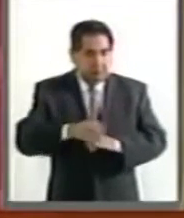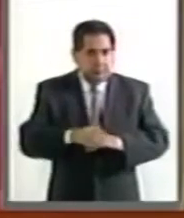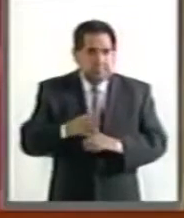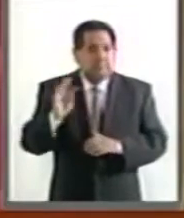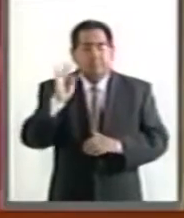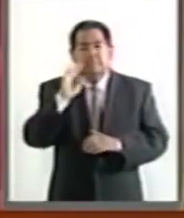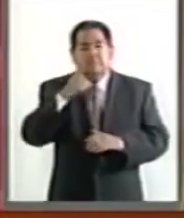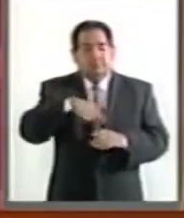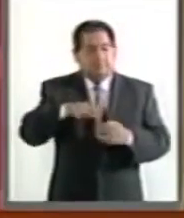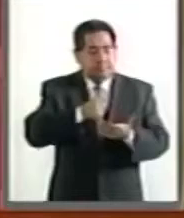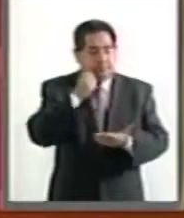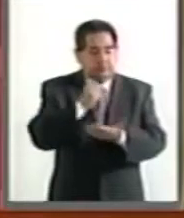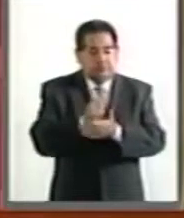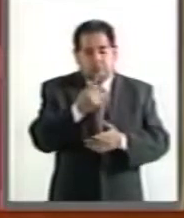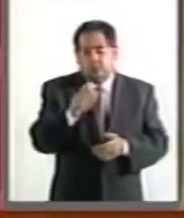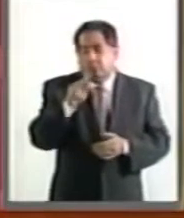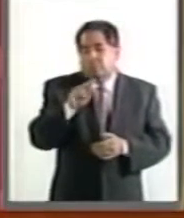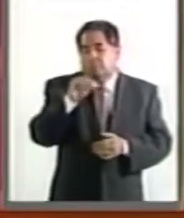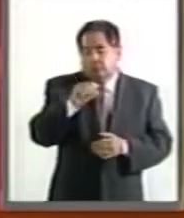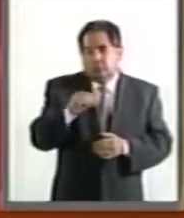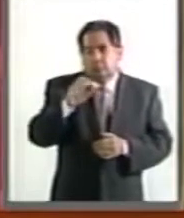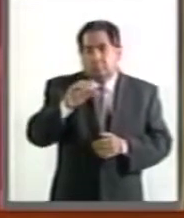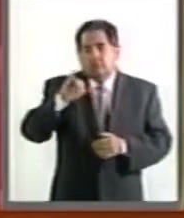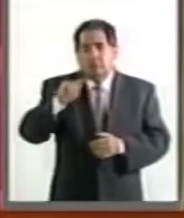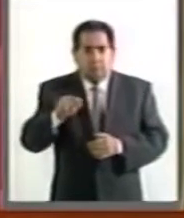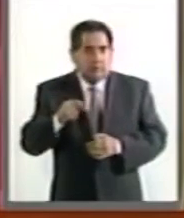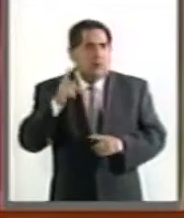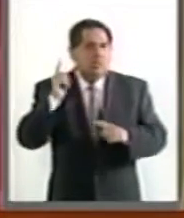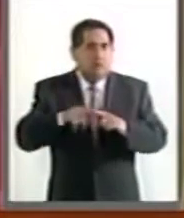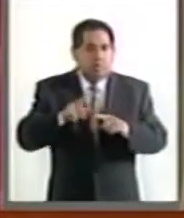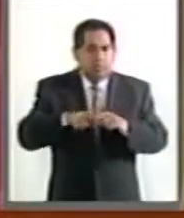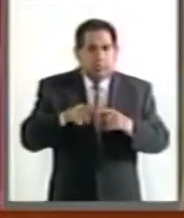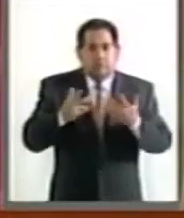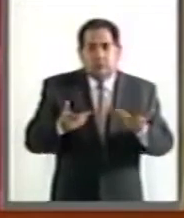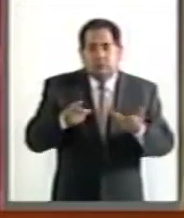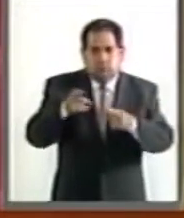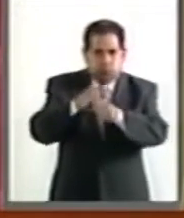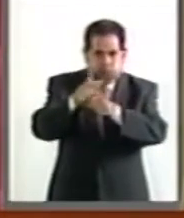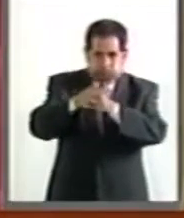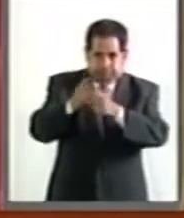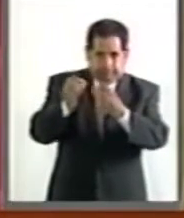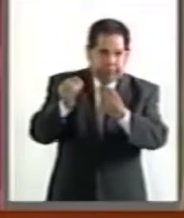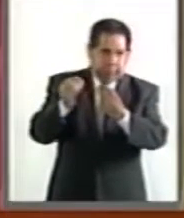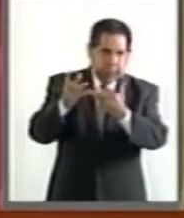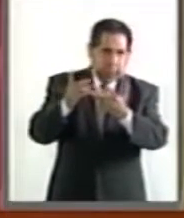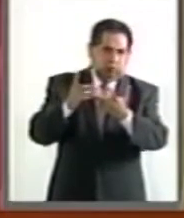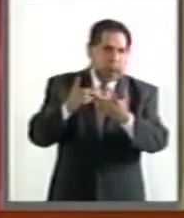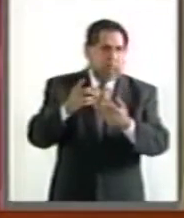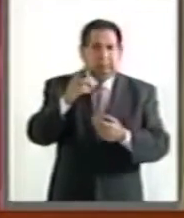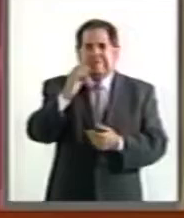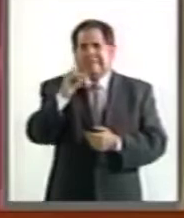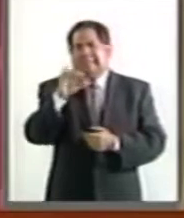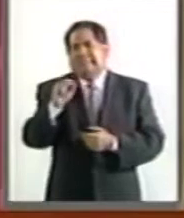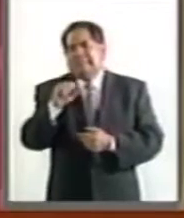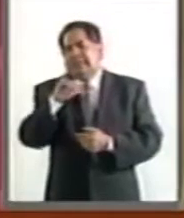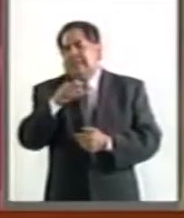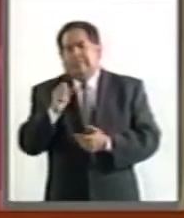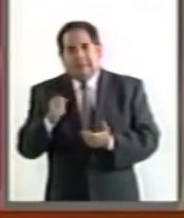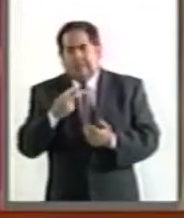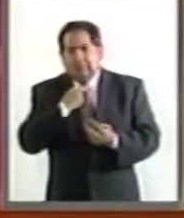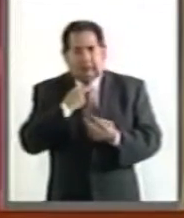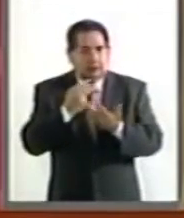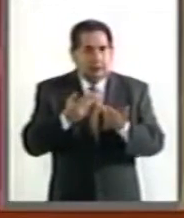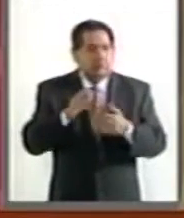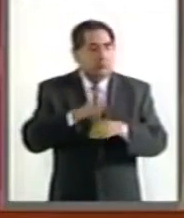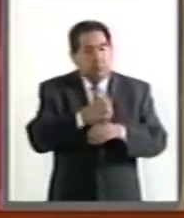apruebe el 189 de la OIT, seguramente no se darán abastos, va a tener una crisis el IMSS cuando